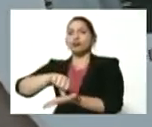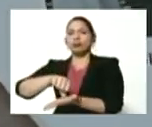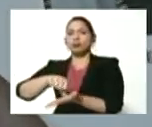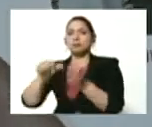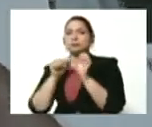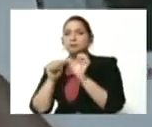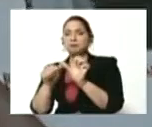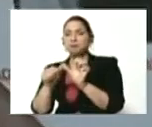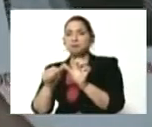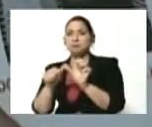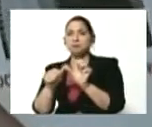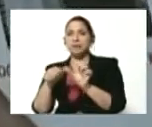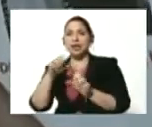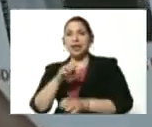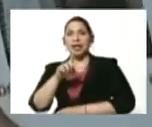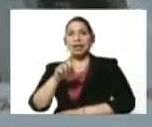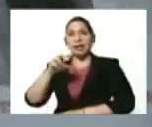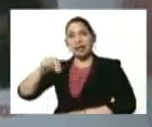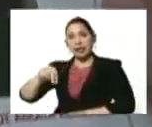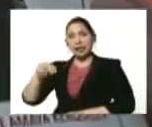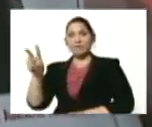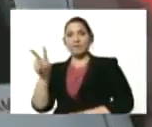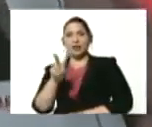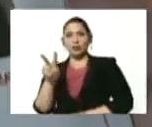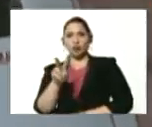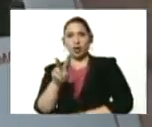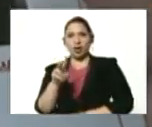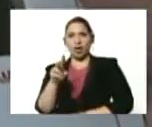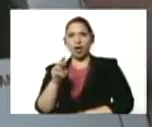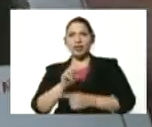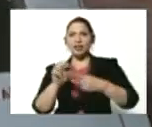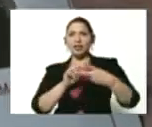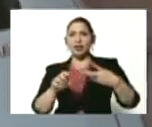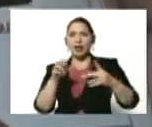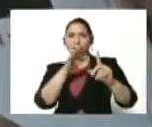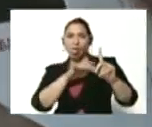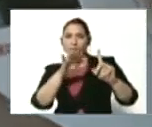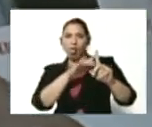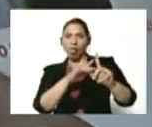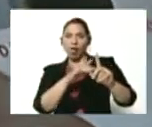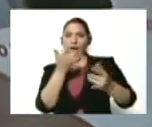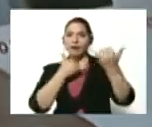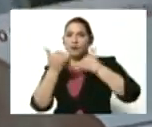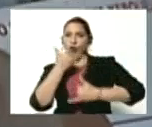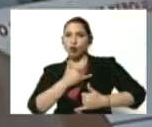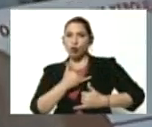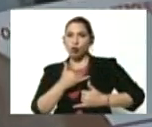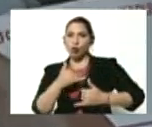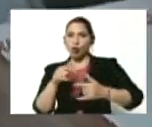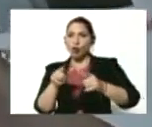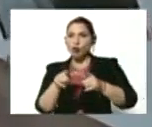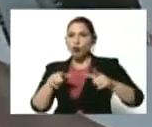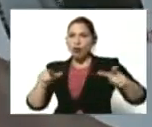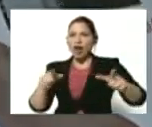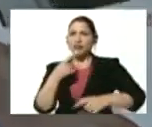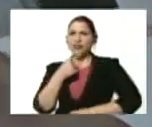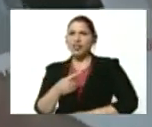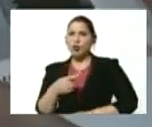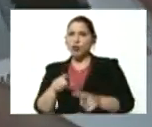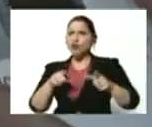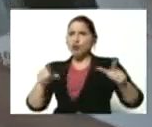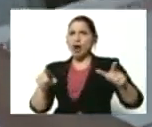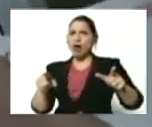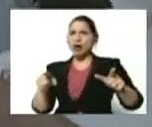el ELN en Venezuela, con el pequeño detalle de que se equivocó de coordenada, de que dijo una coordenada que